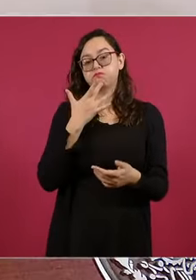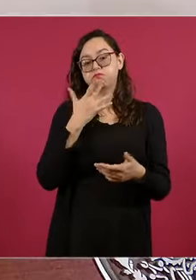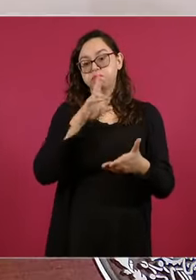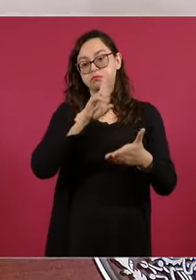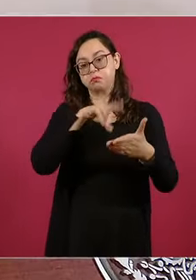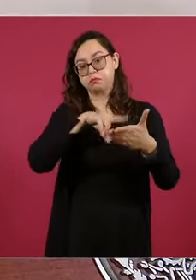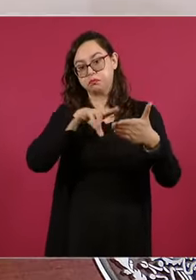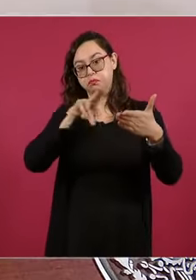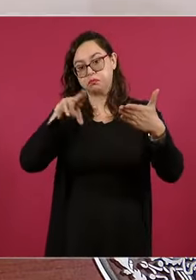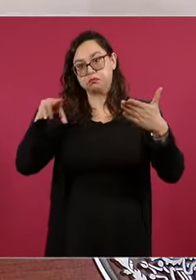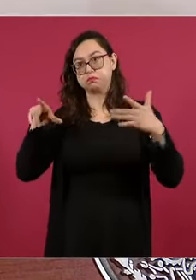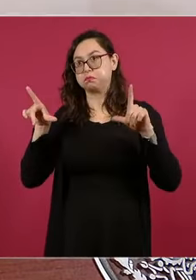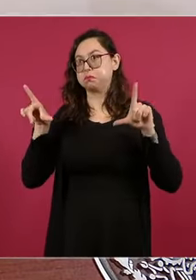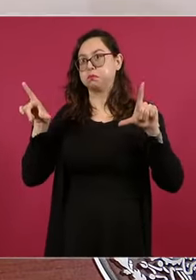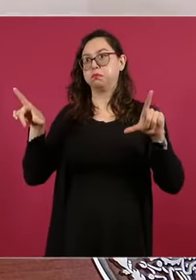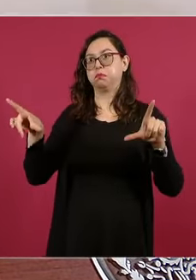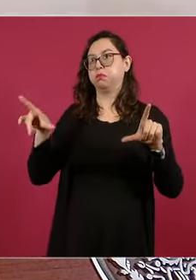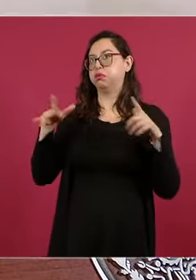únicos,